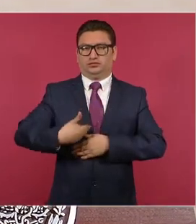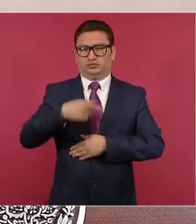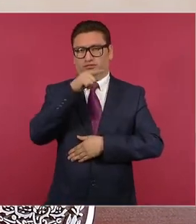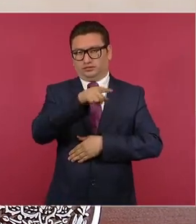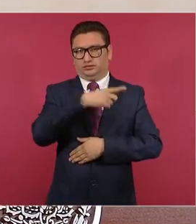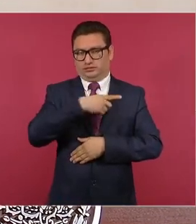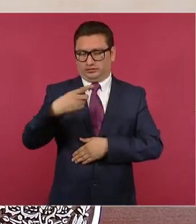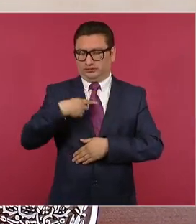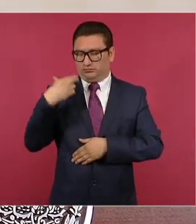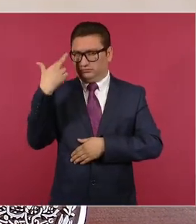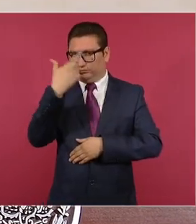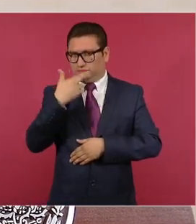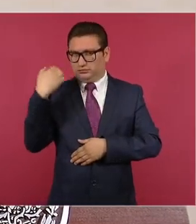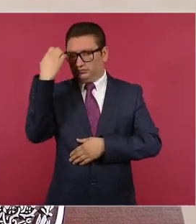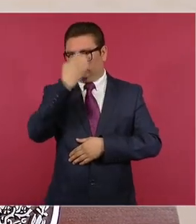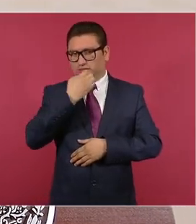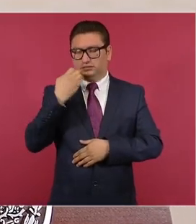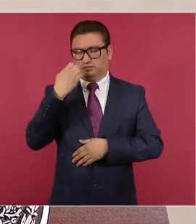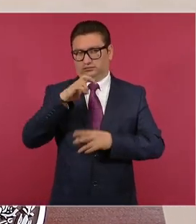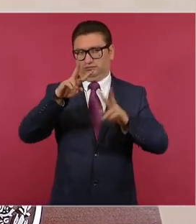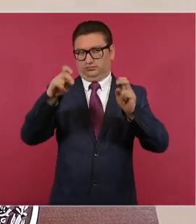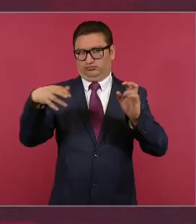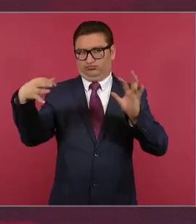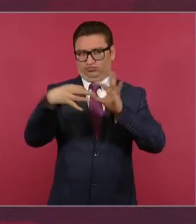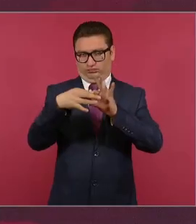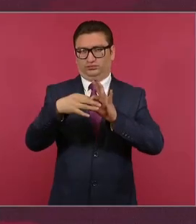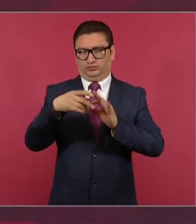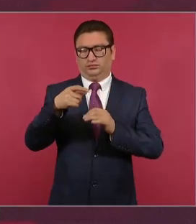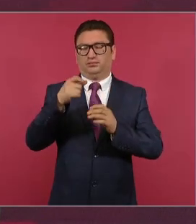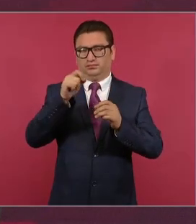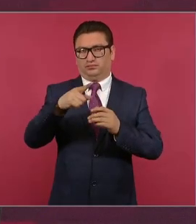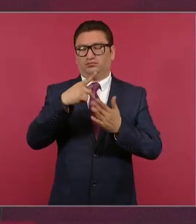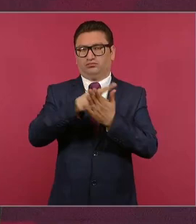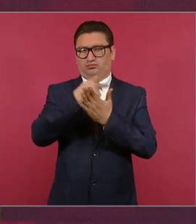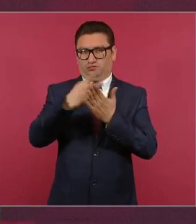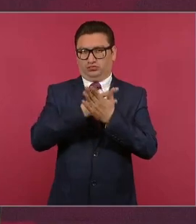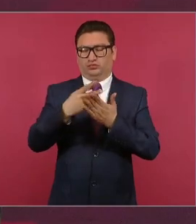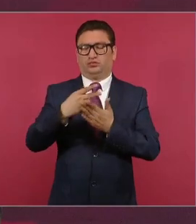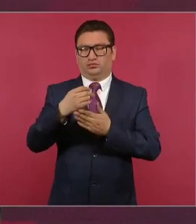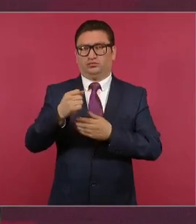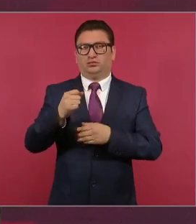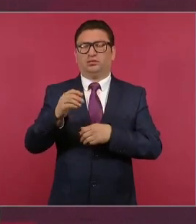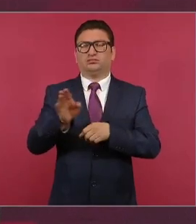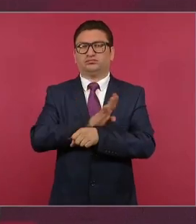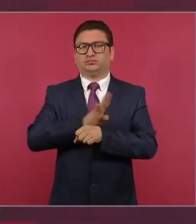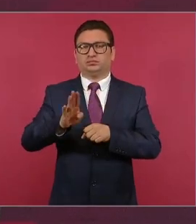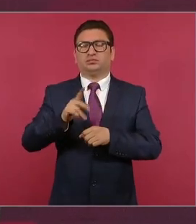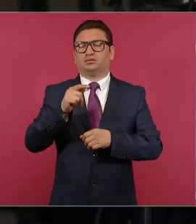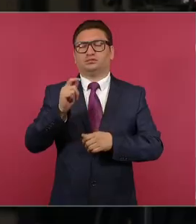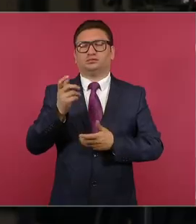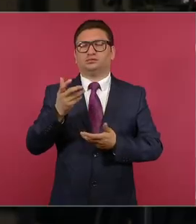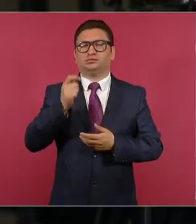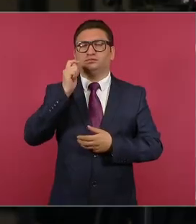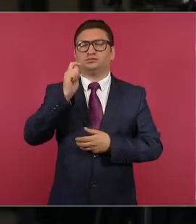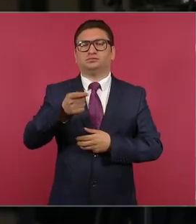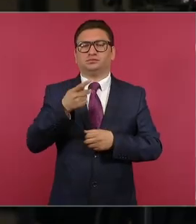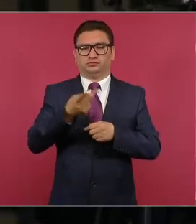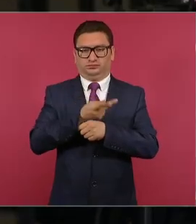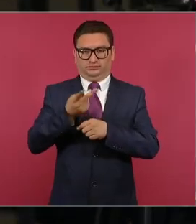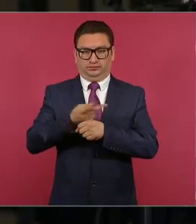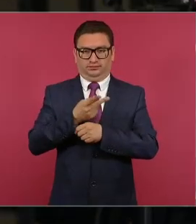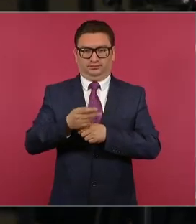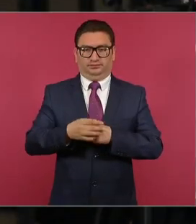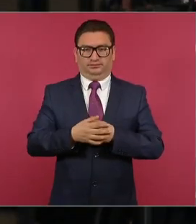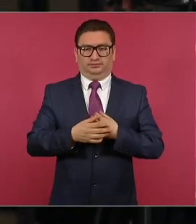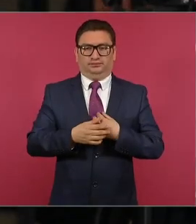ver con todos los programas de bienestar, que vea